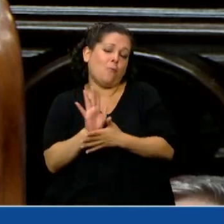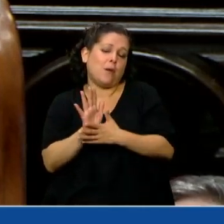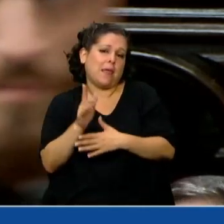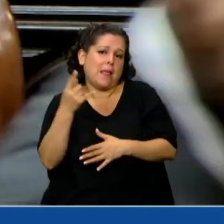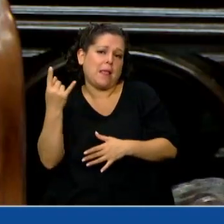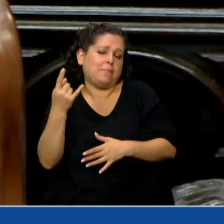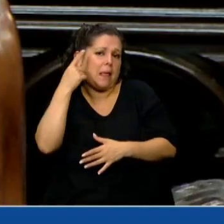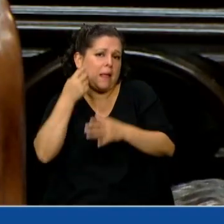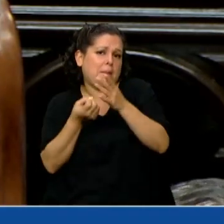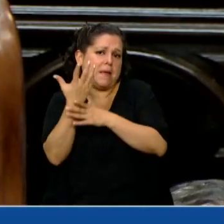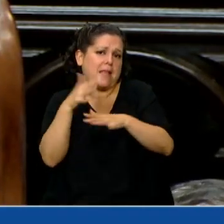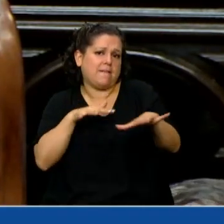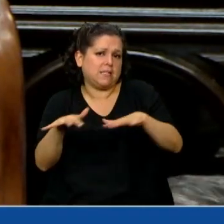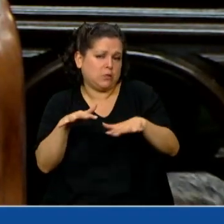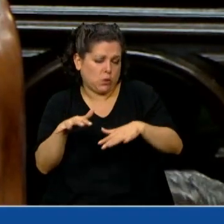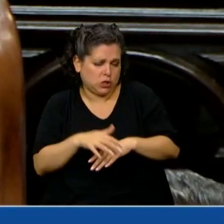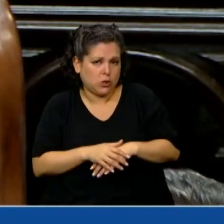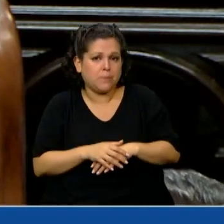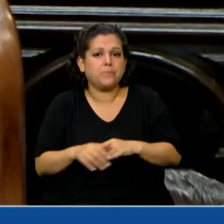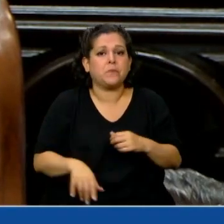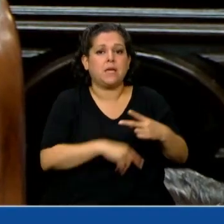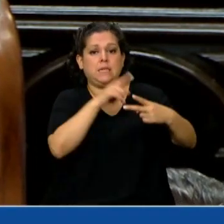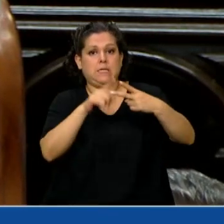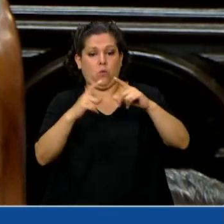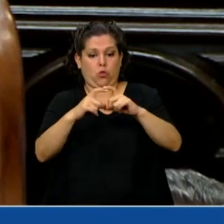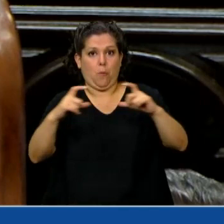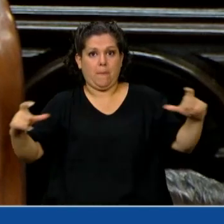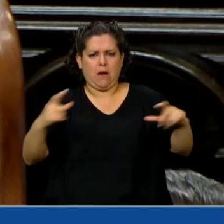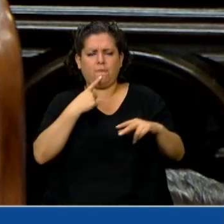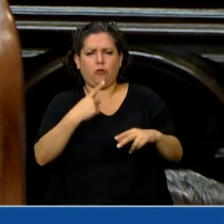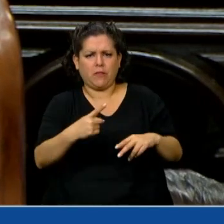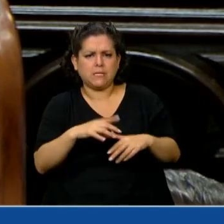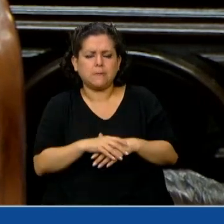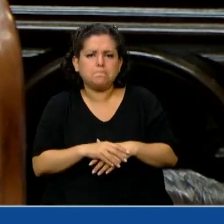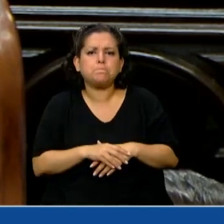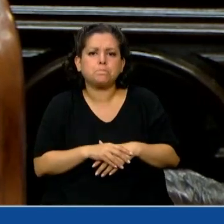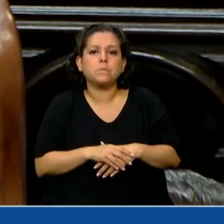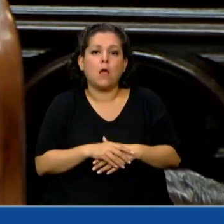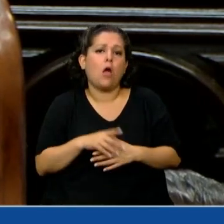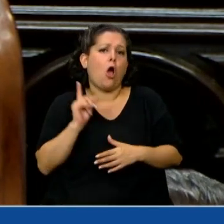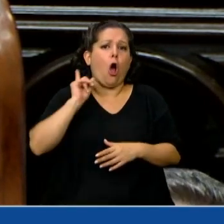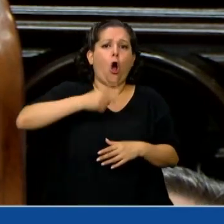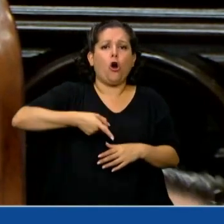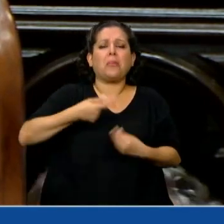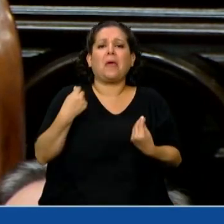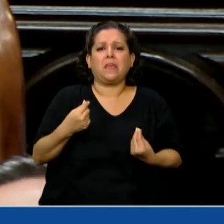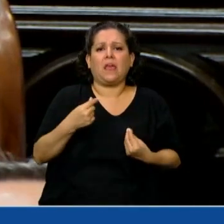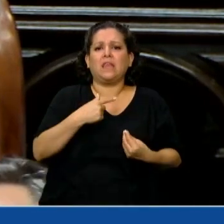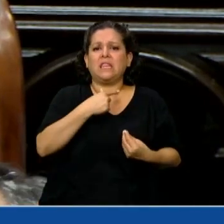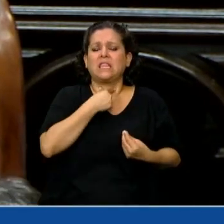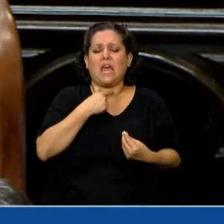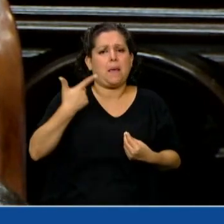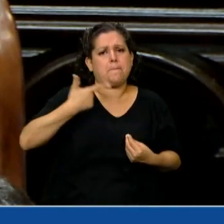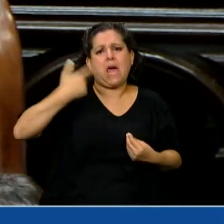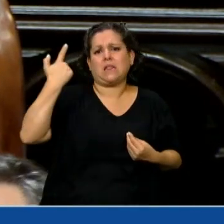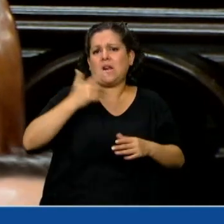otro capítulo de este panfleto miserable dice: la orden era matarse,